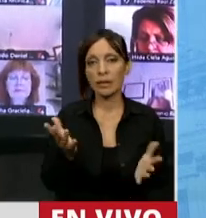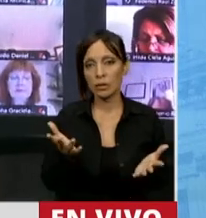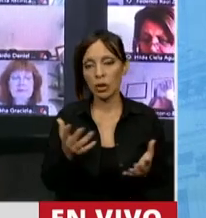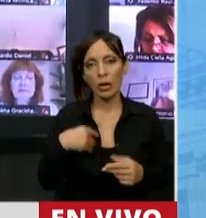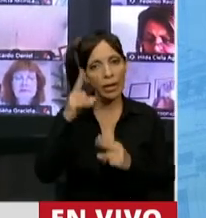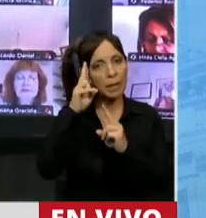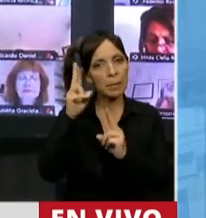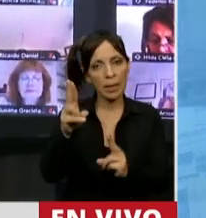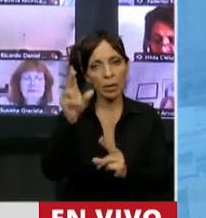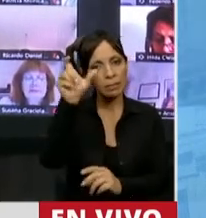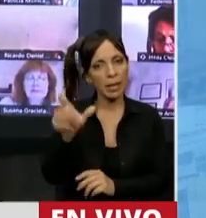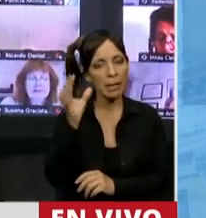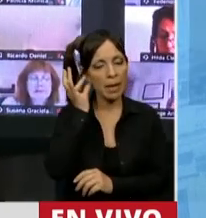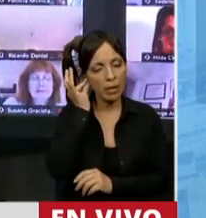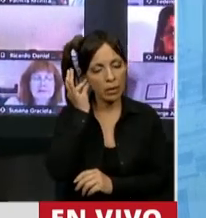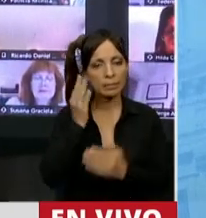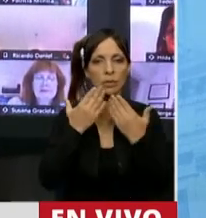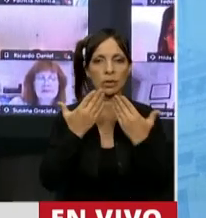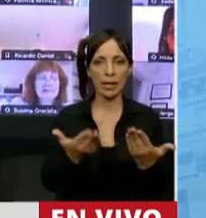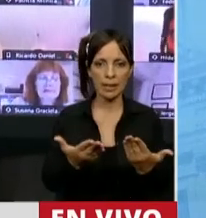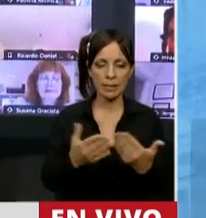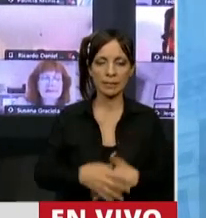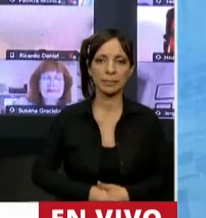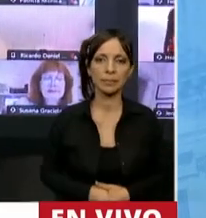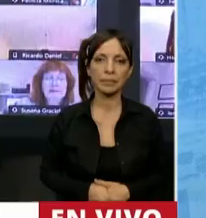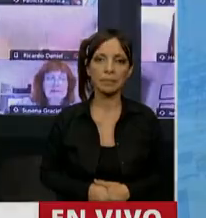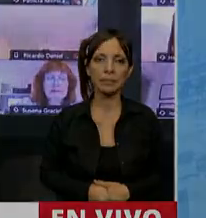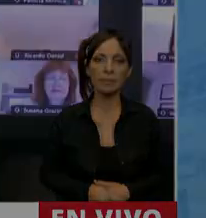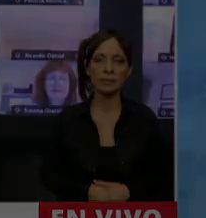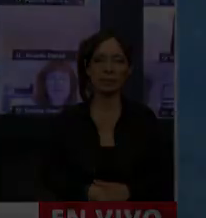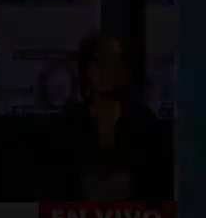todo el respeto a Diego Armando Maradona. Muchísimas gracias. Gracias, diputado Jacobiti.